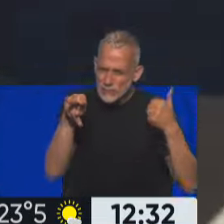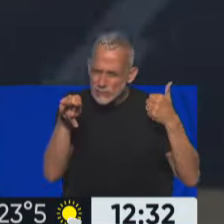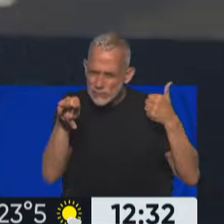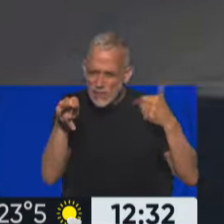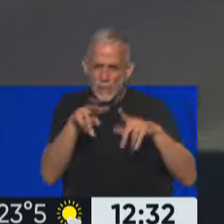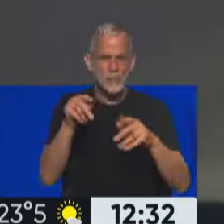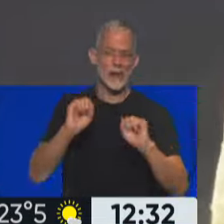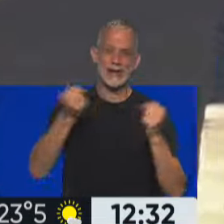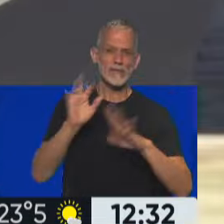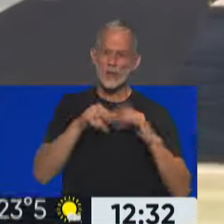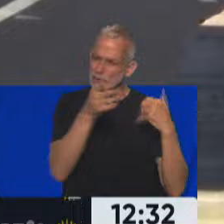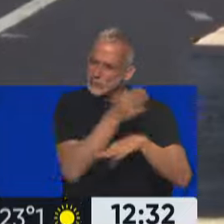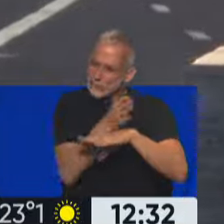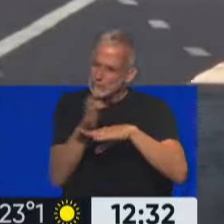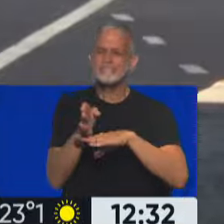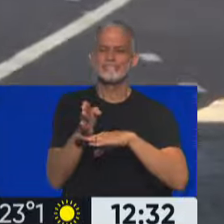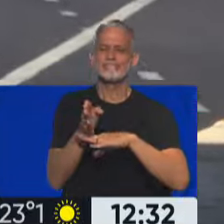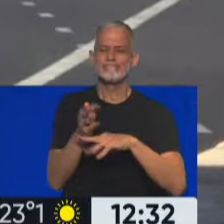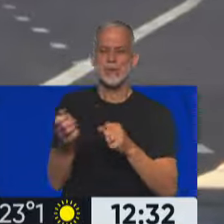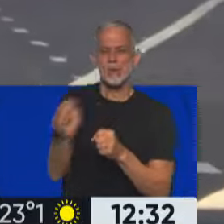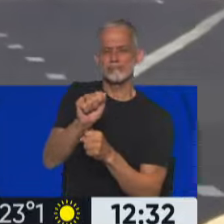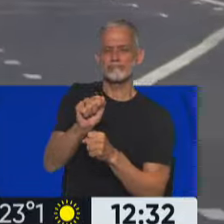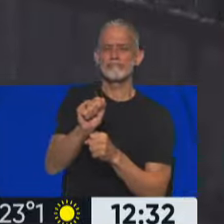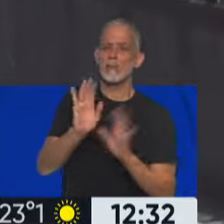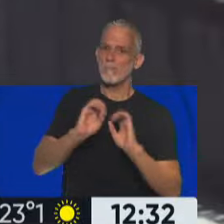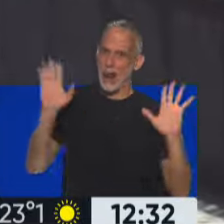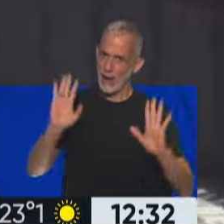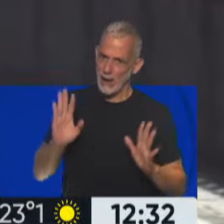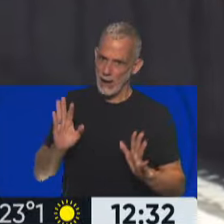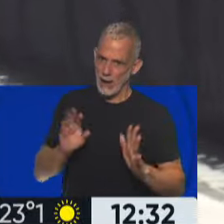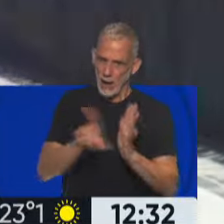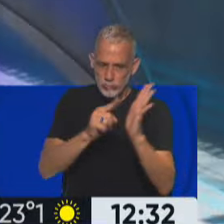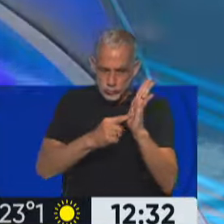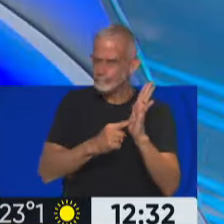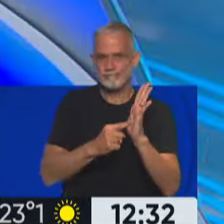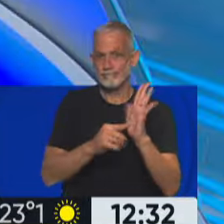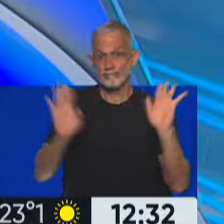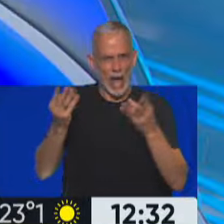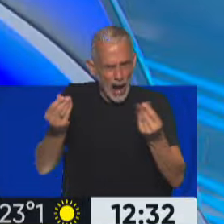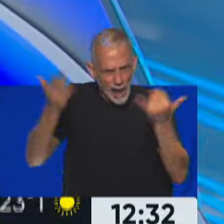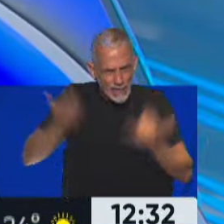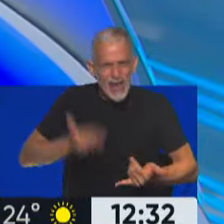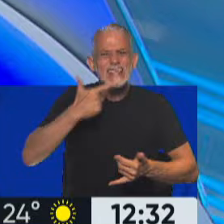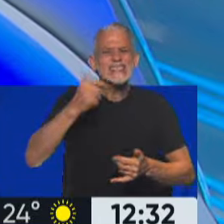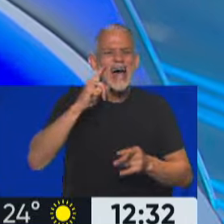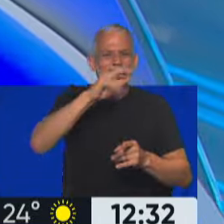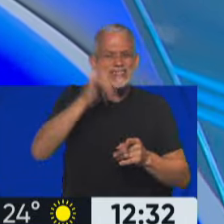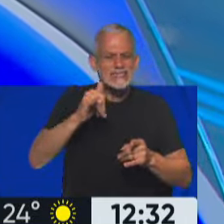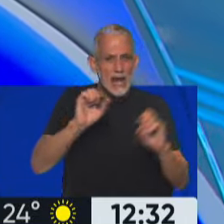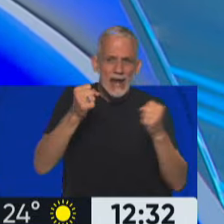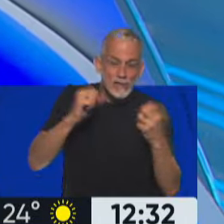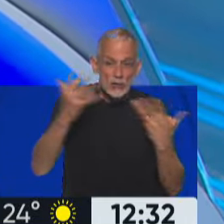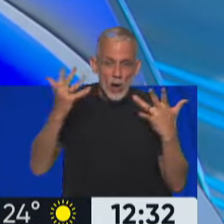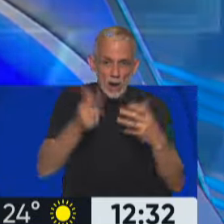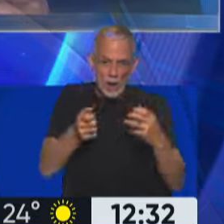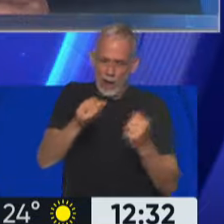sin nervios y para mí fue una maniobra antirreglamentaria en un piloto de la calidad conductiva que tiene s viste nervioso